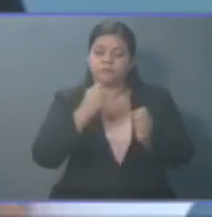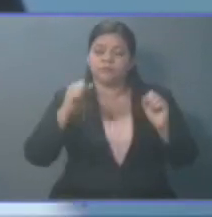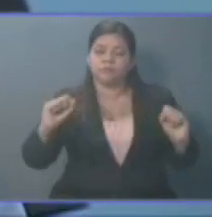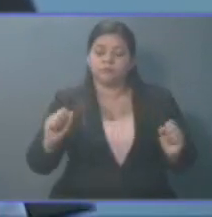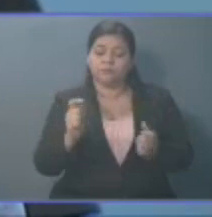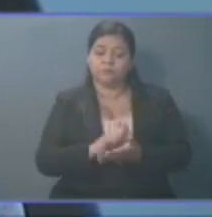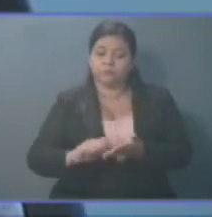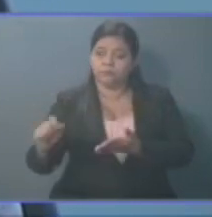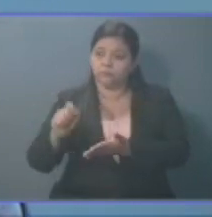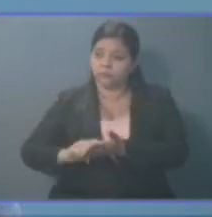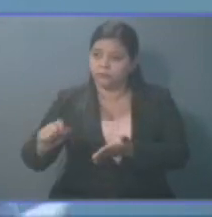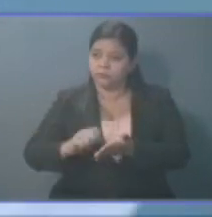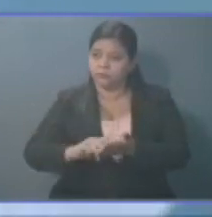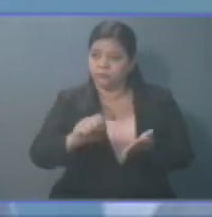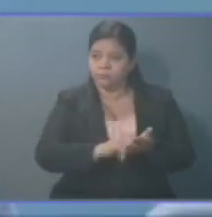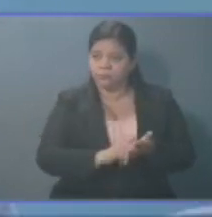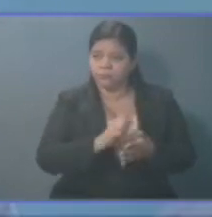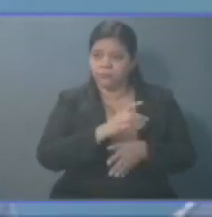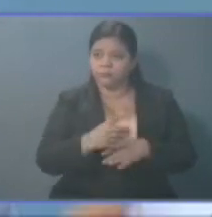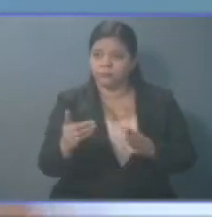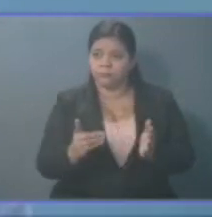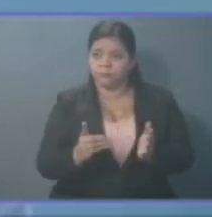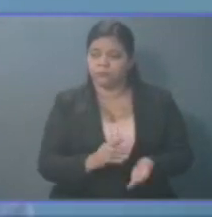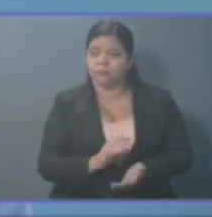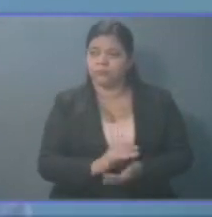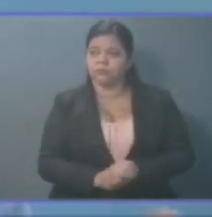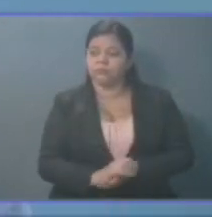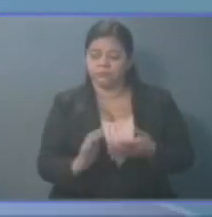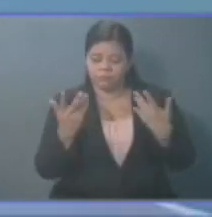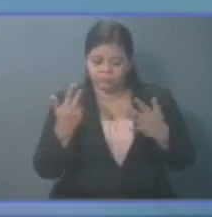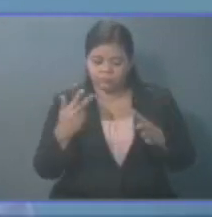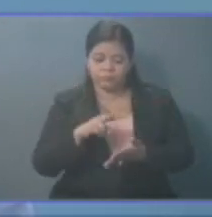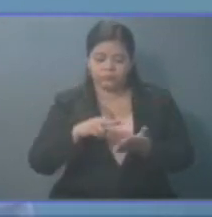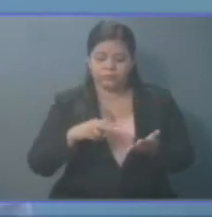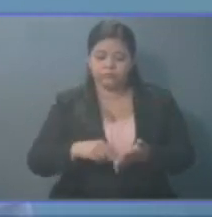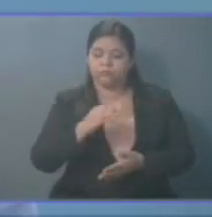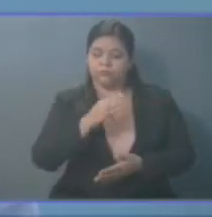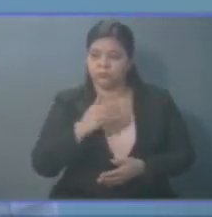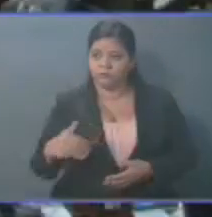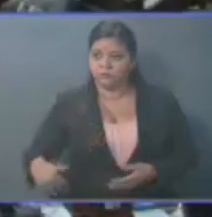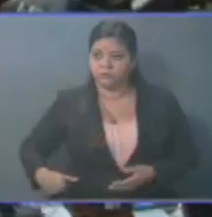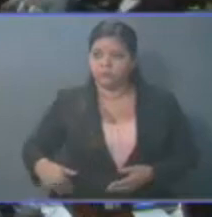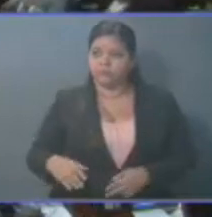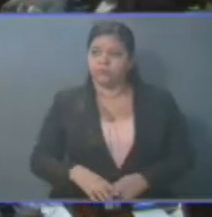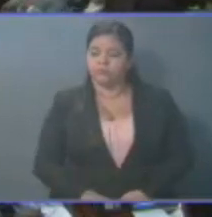y tiene la firma de la mayoría de miembros de la Comisión. Leído el dictamen, Presidente.